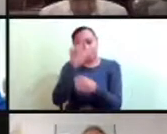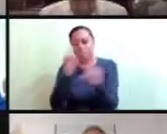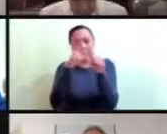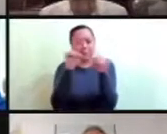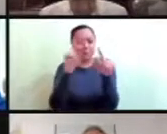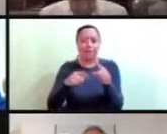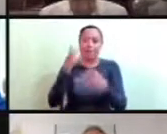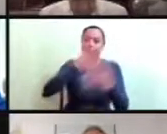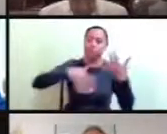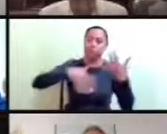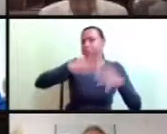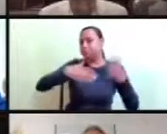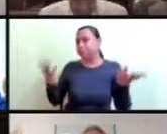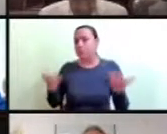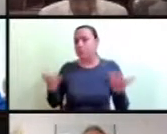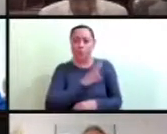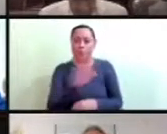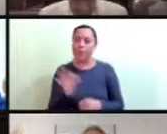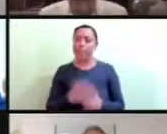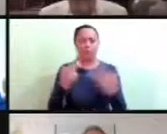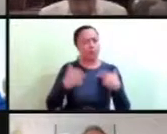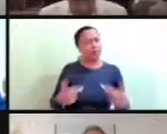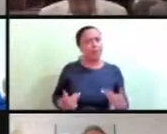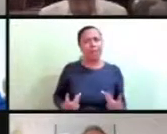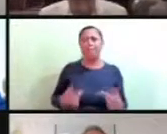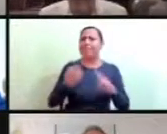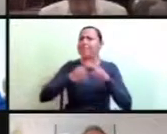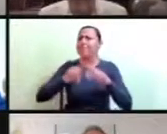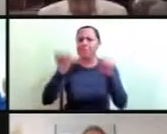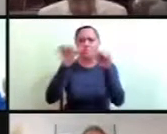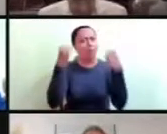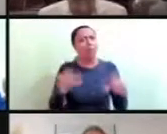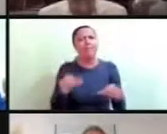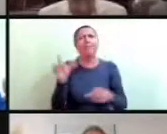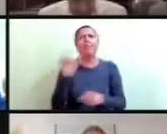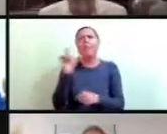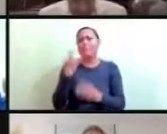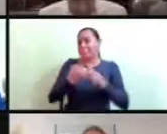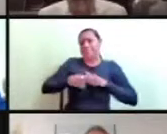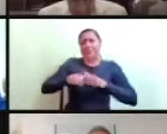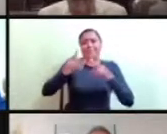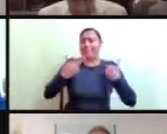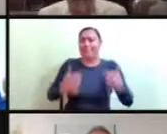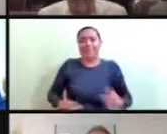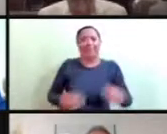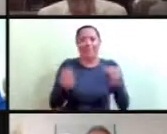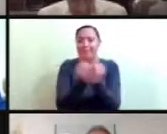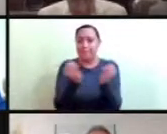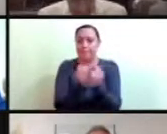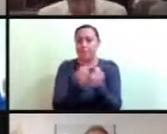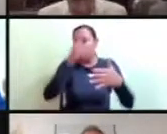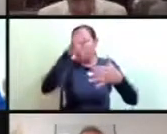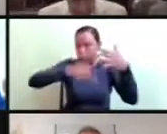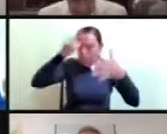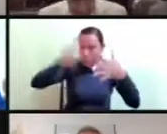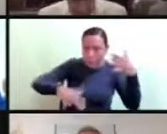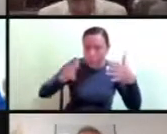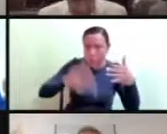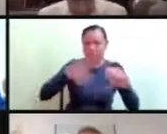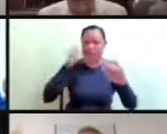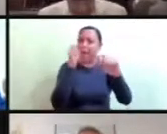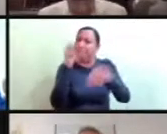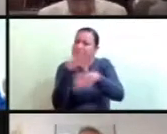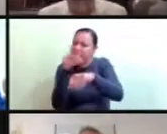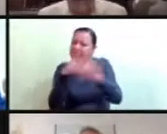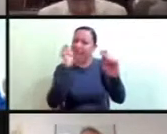La humanidad ha hecho arte desde que existió. No olvidemos las pinturas rupestres, las obras arquitectónicas de la prehistoria para